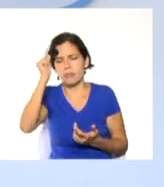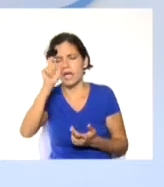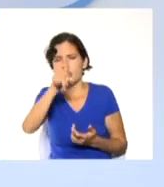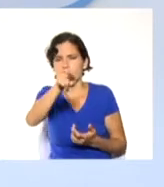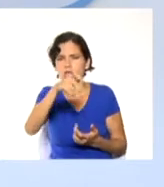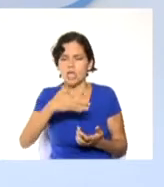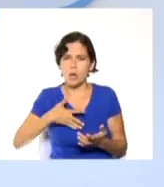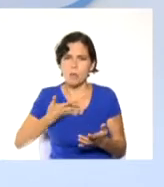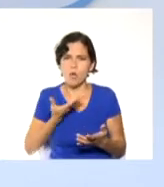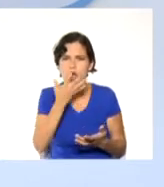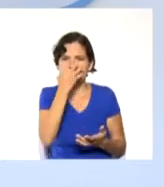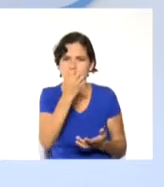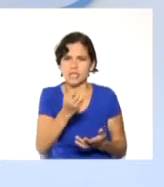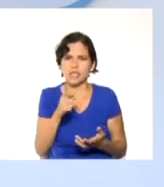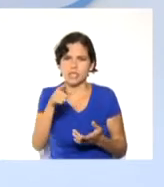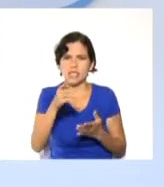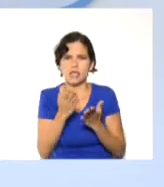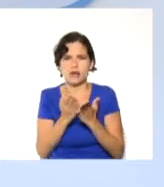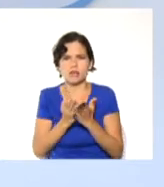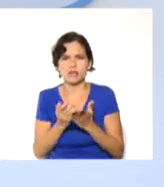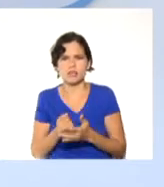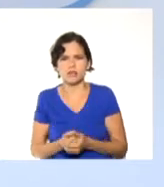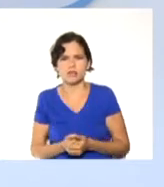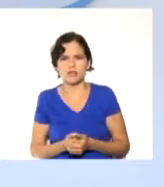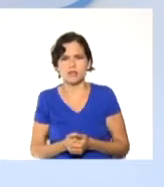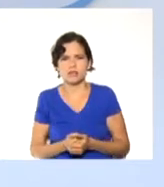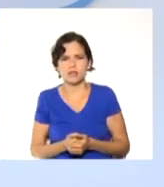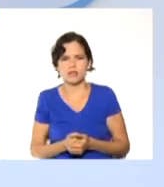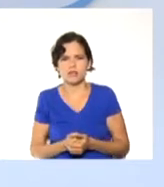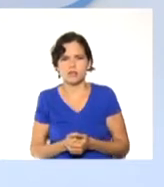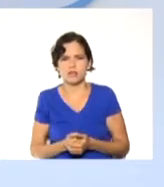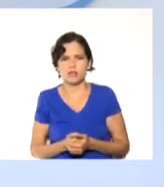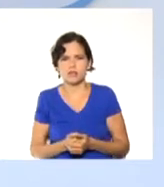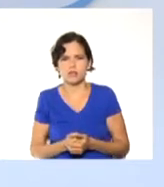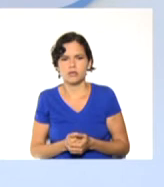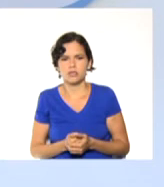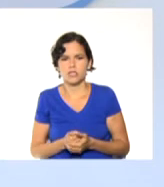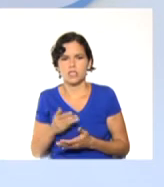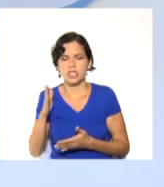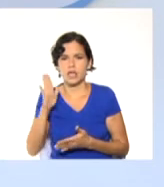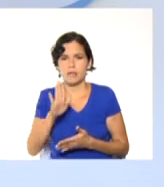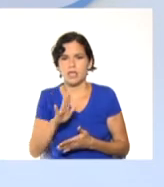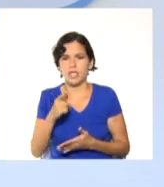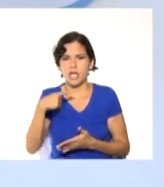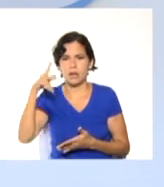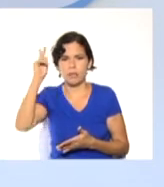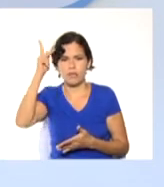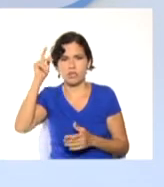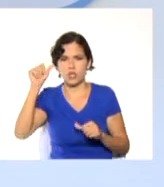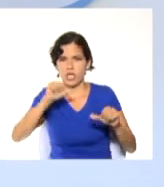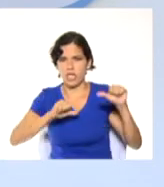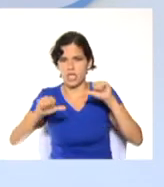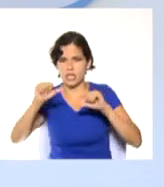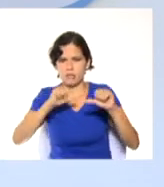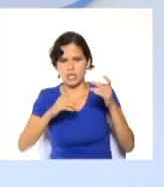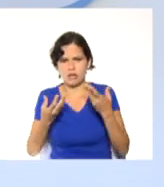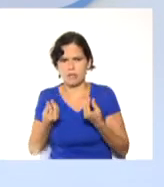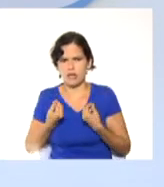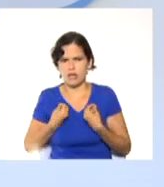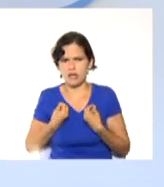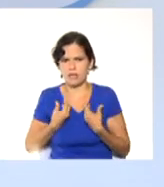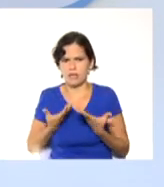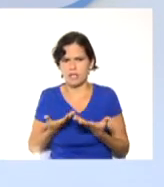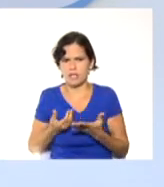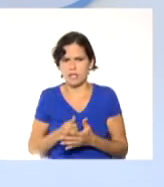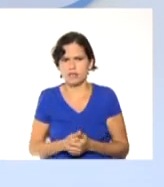ustedes puedan entender esas clases, ¿ok? Ya nos llega la profesora de la Química para la Vida, mi colega y querida